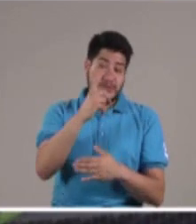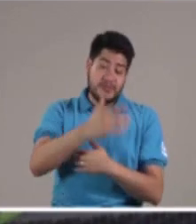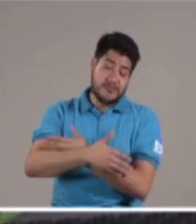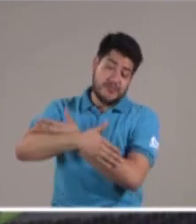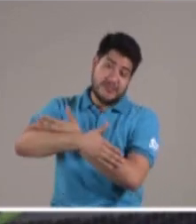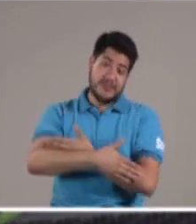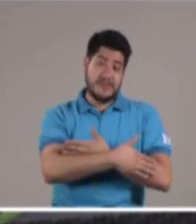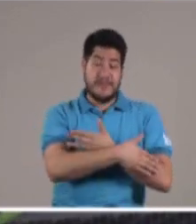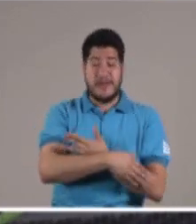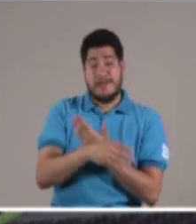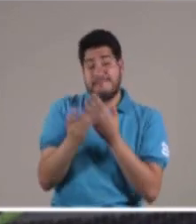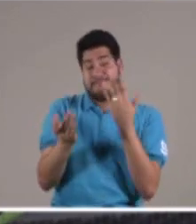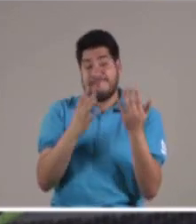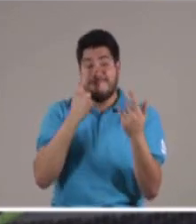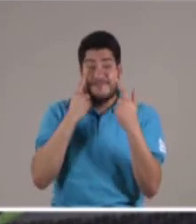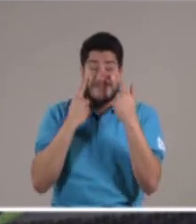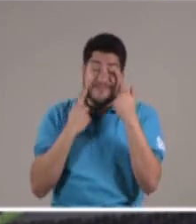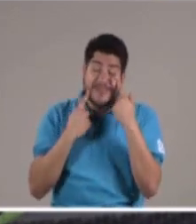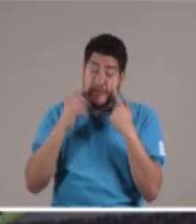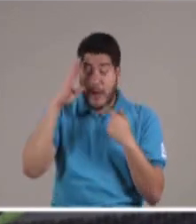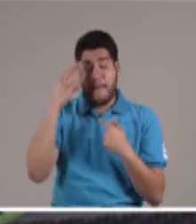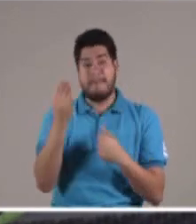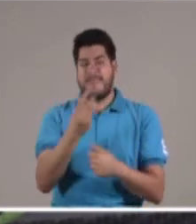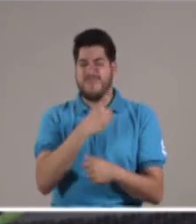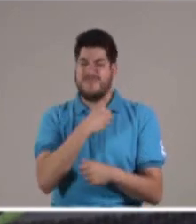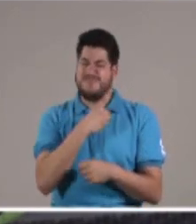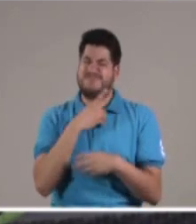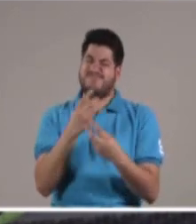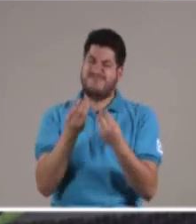a llorar lo anhelan